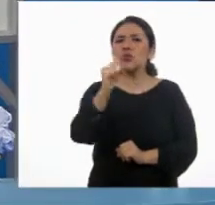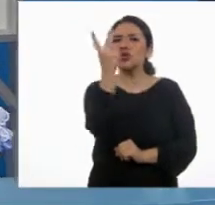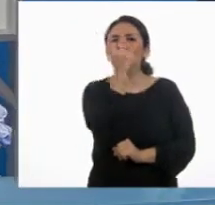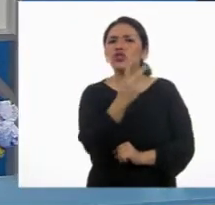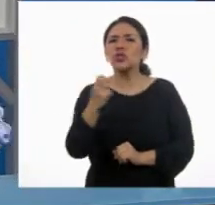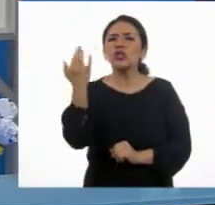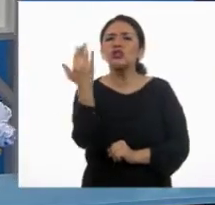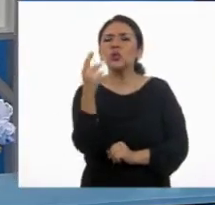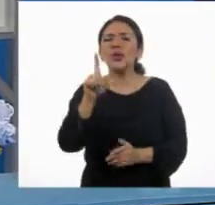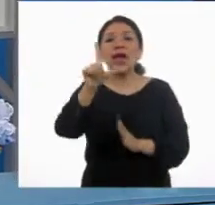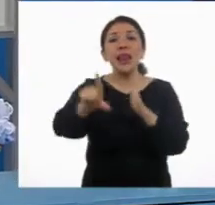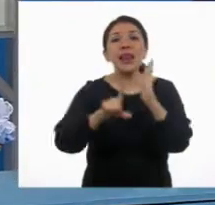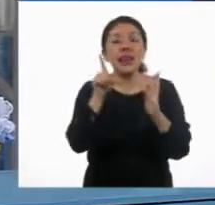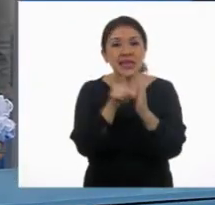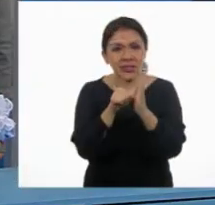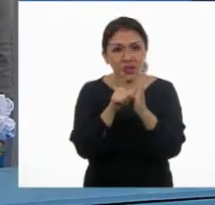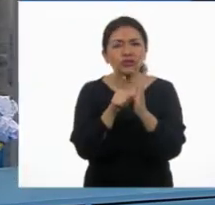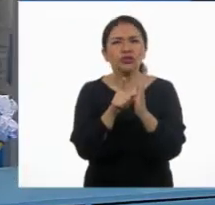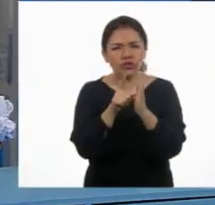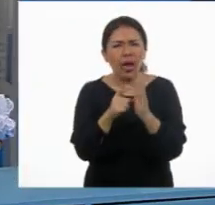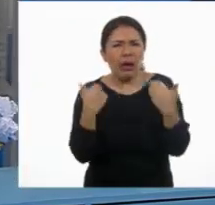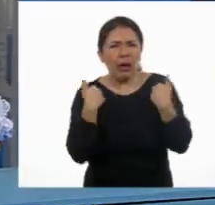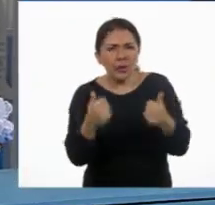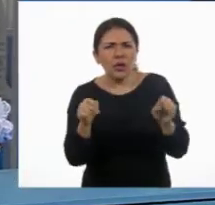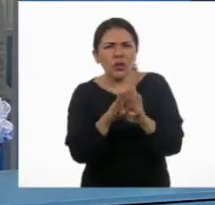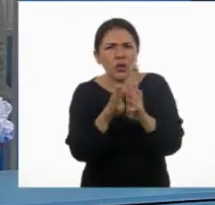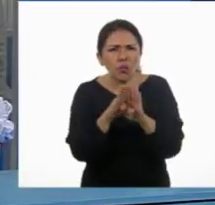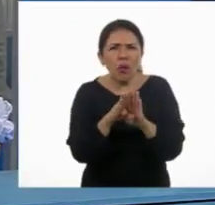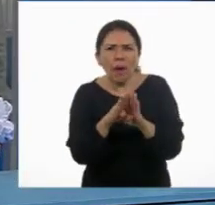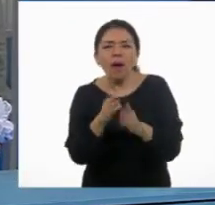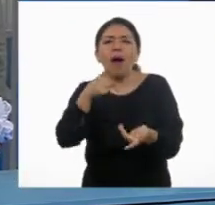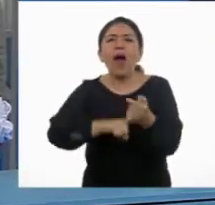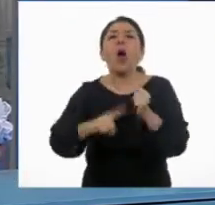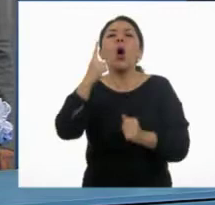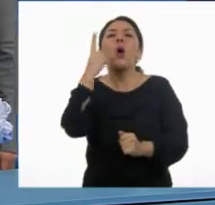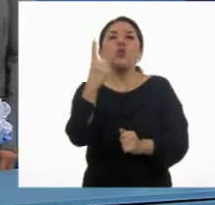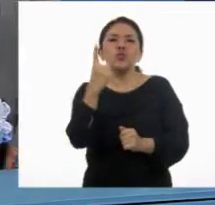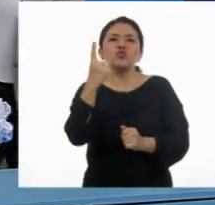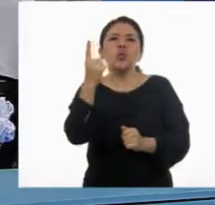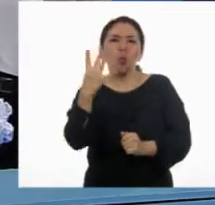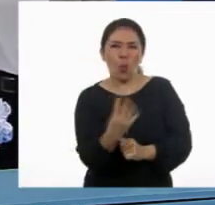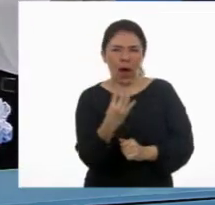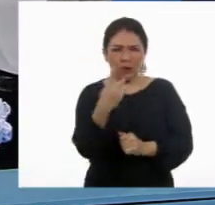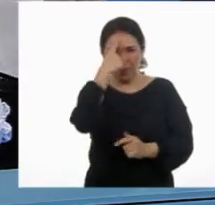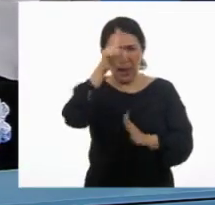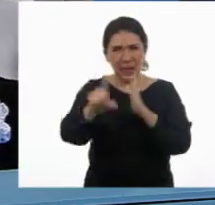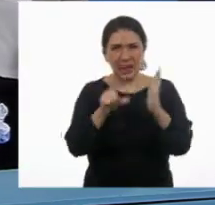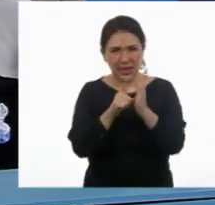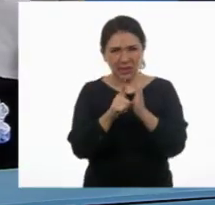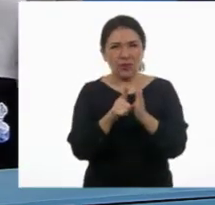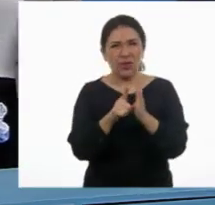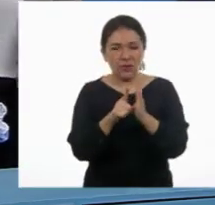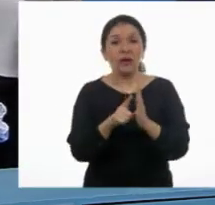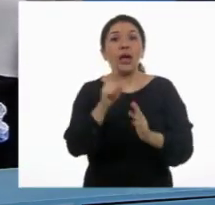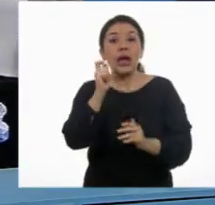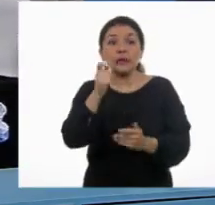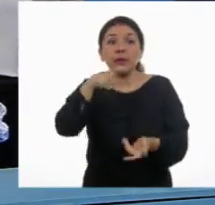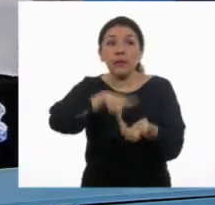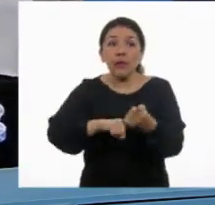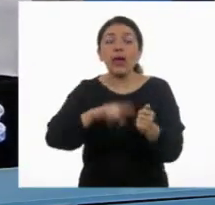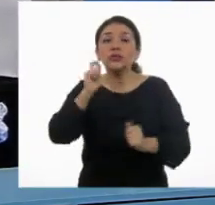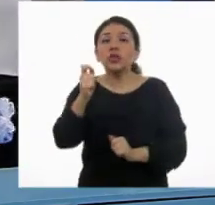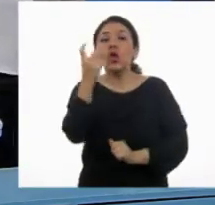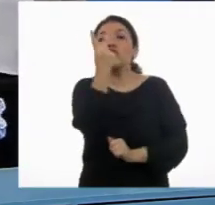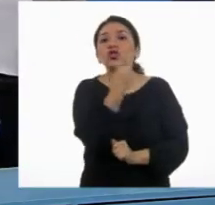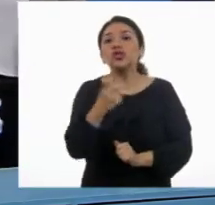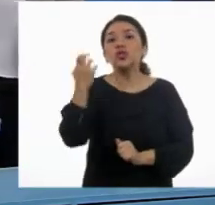0.250 litros, que en fracción representa un cuarto de litro. Y a su vez, los mililitros